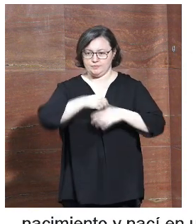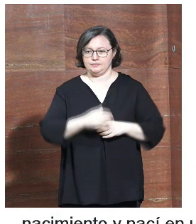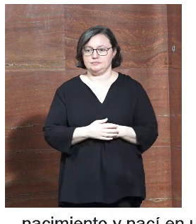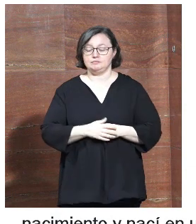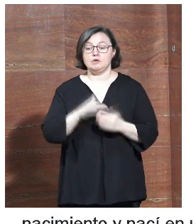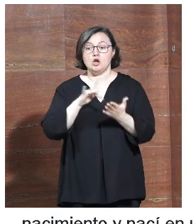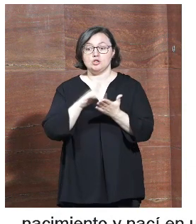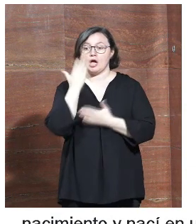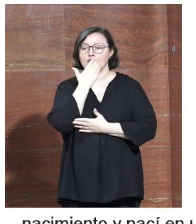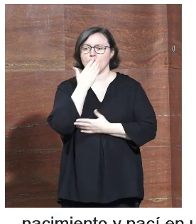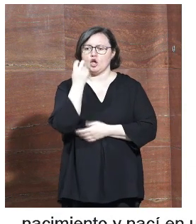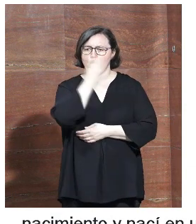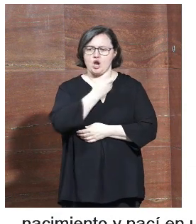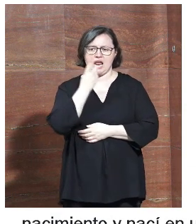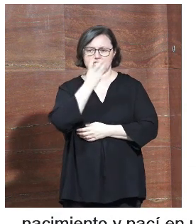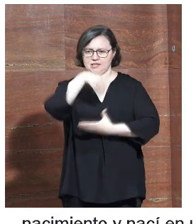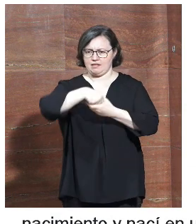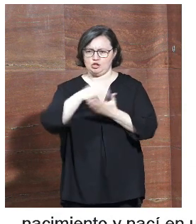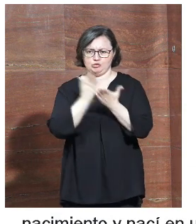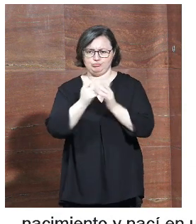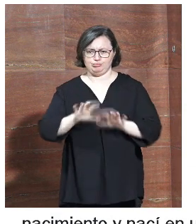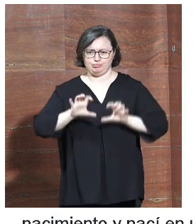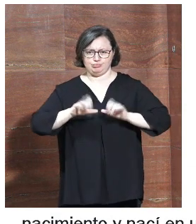Yo estudié en un colegio oralista.